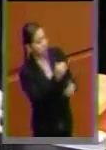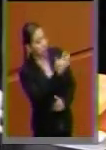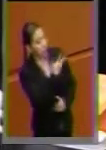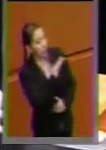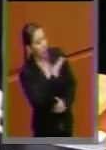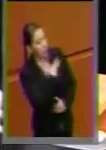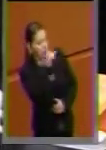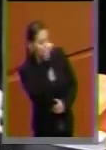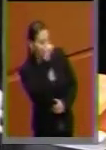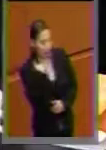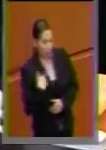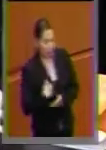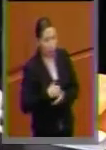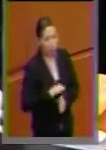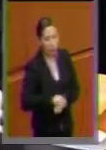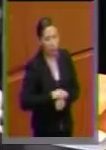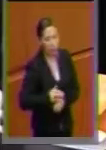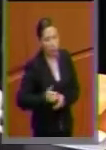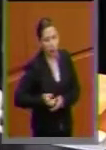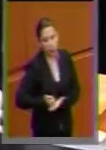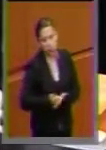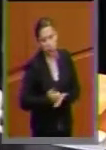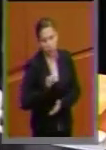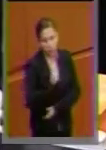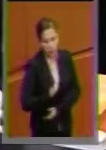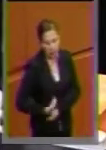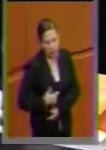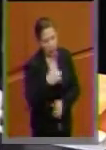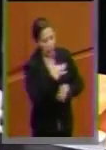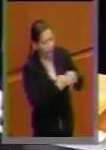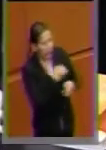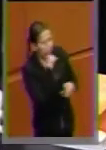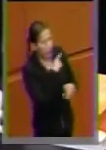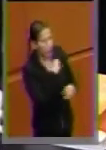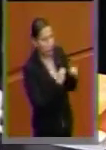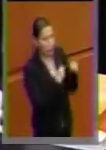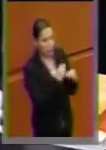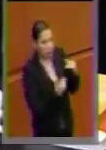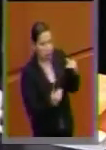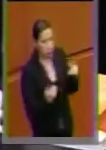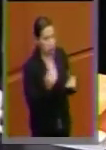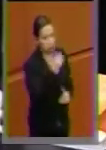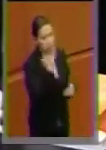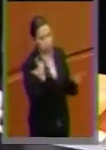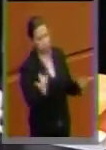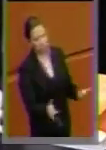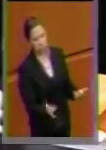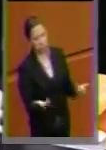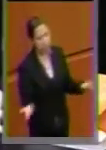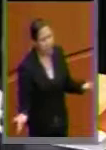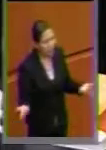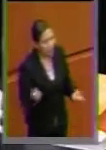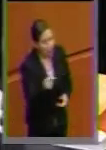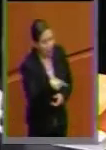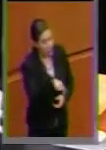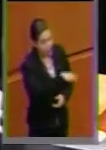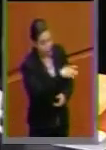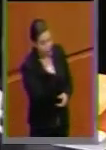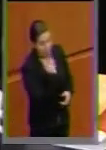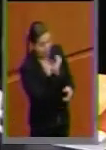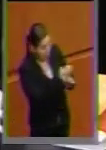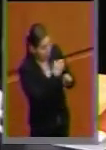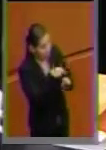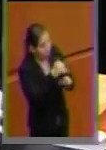recomendados por el ejecutivo no serían los jueces los magistrados éste sí los estados